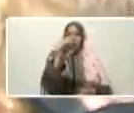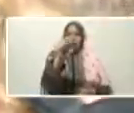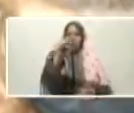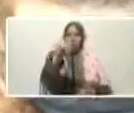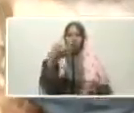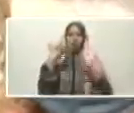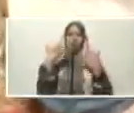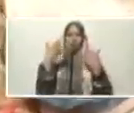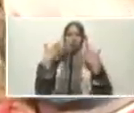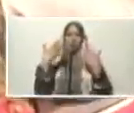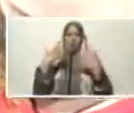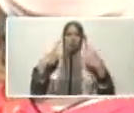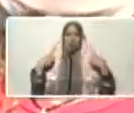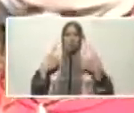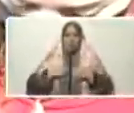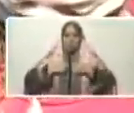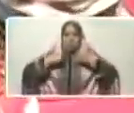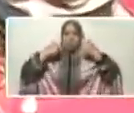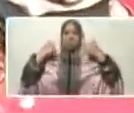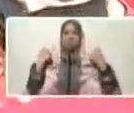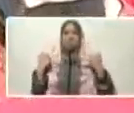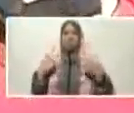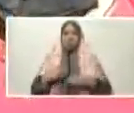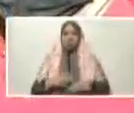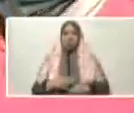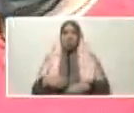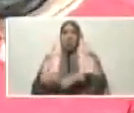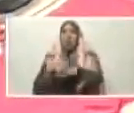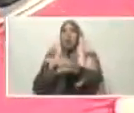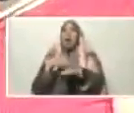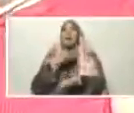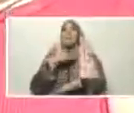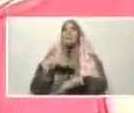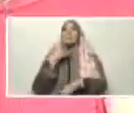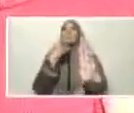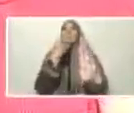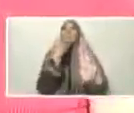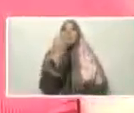será que me quitó la chaqueta estaba con su permiso